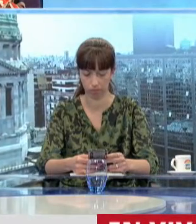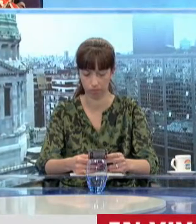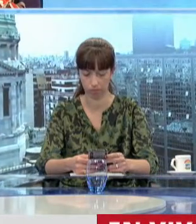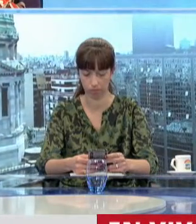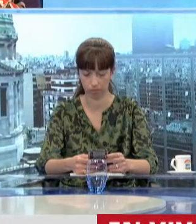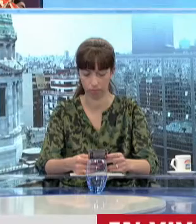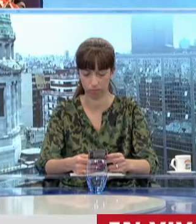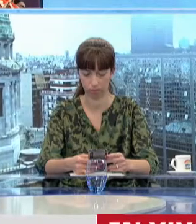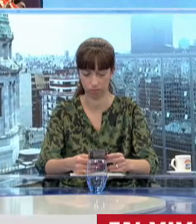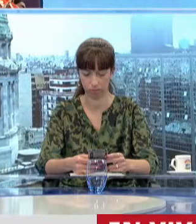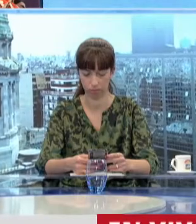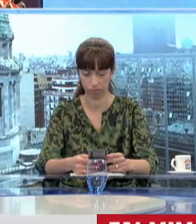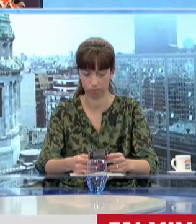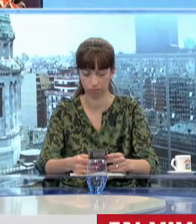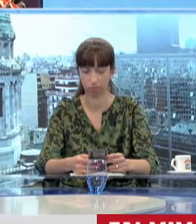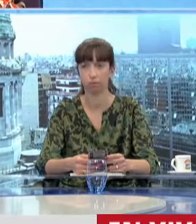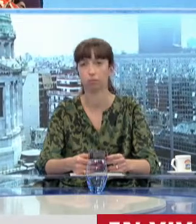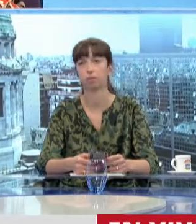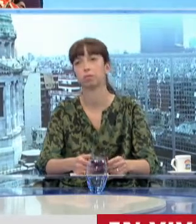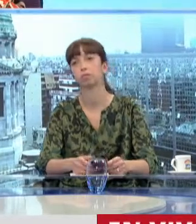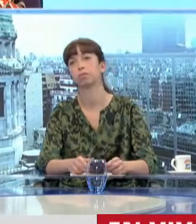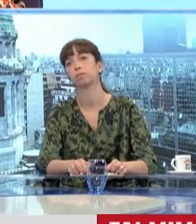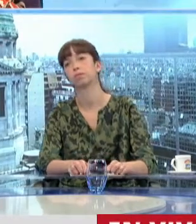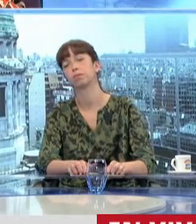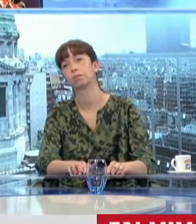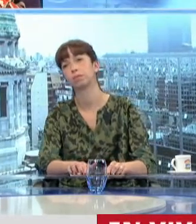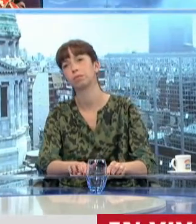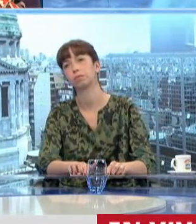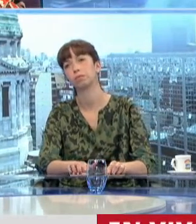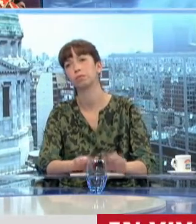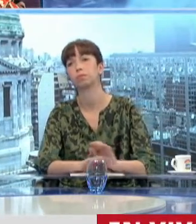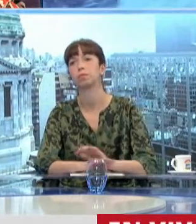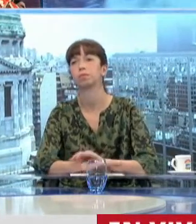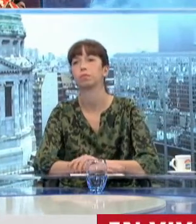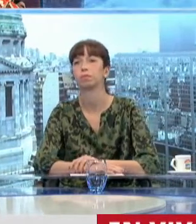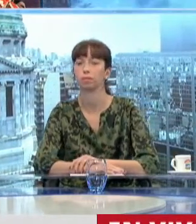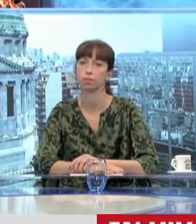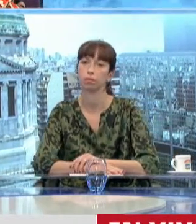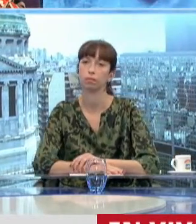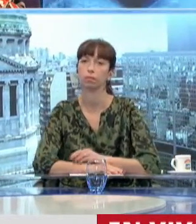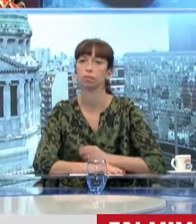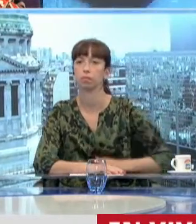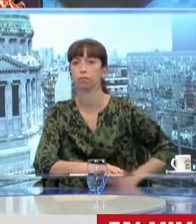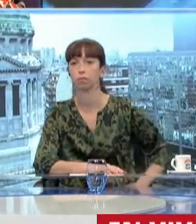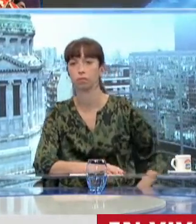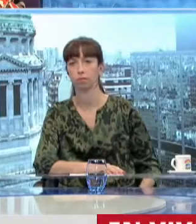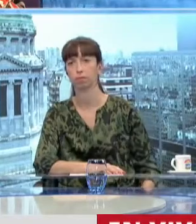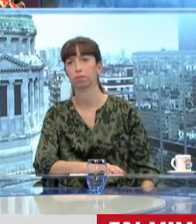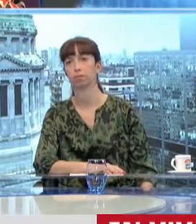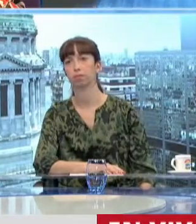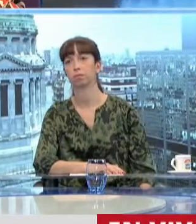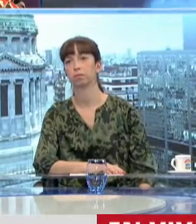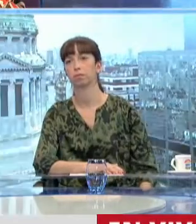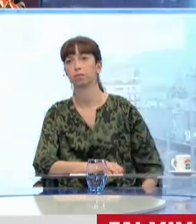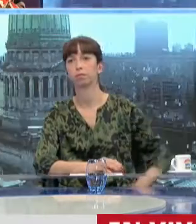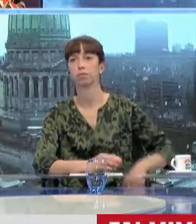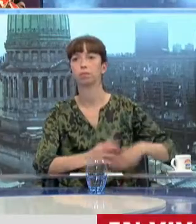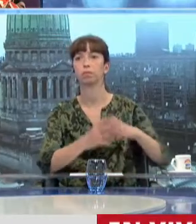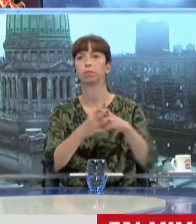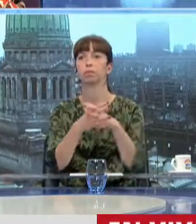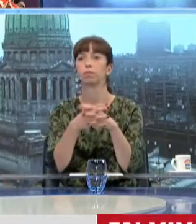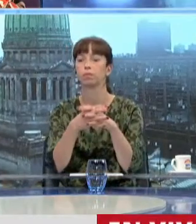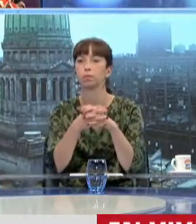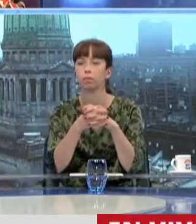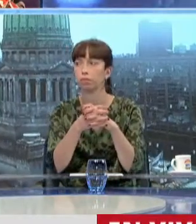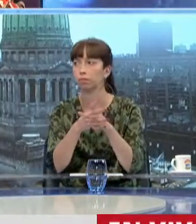Graciela Camaño, que había sido el primero que se presentó. Era muy completo, parte del trabajo que se